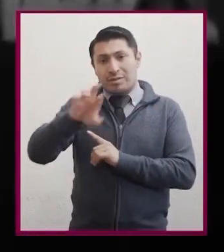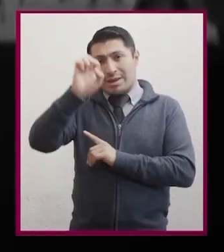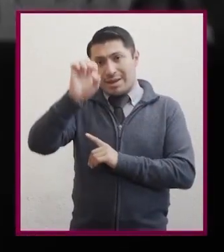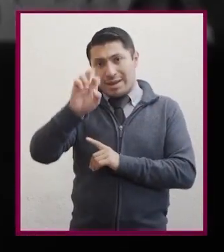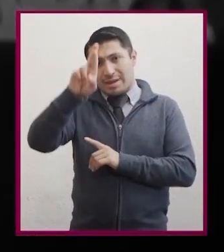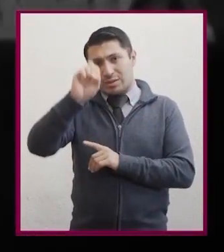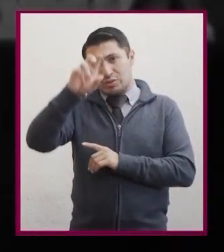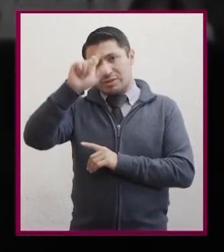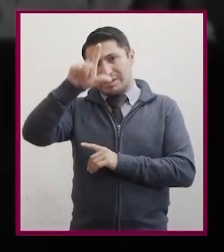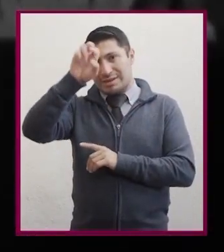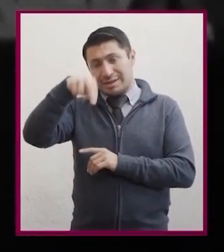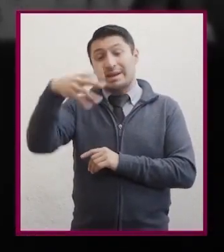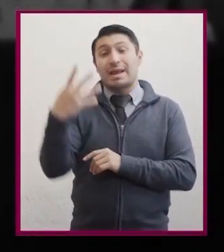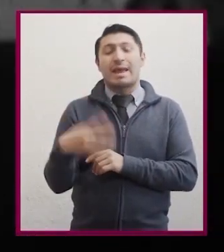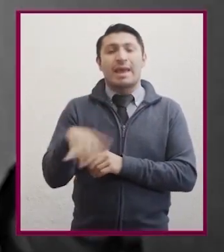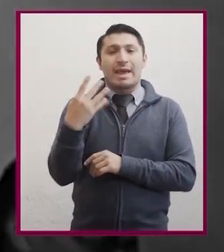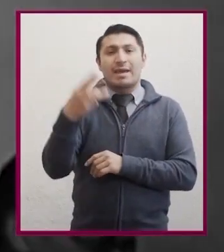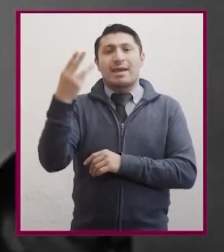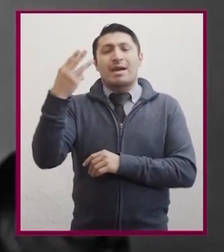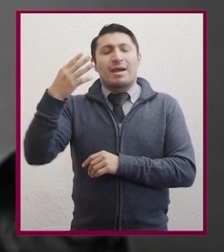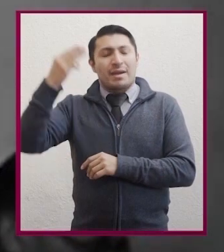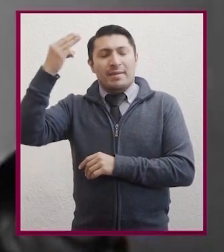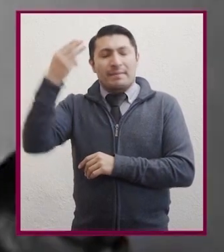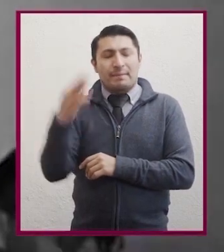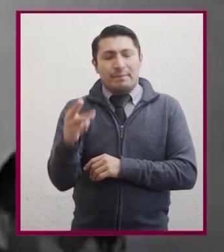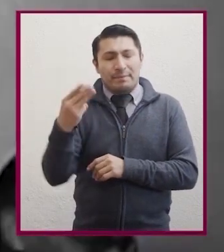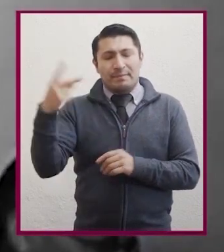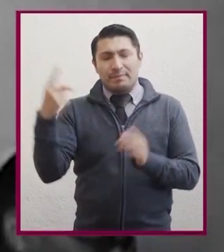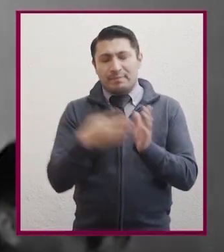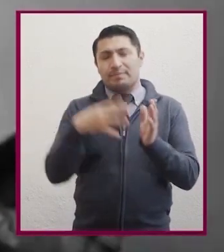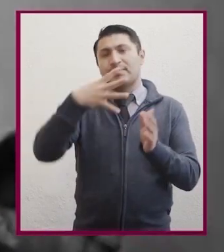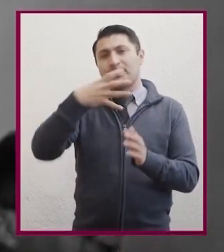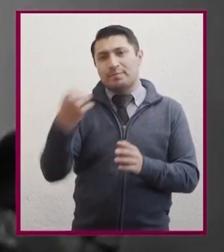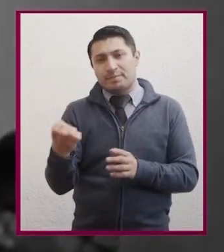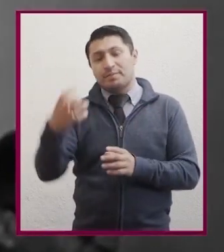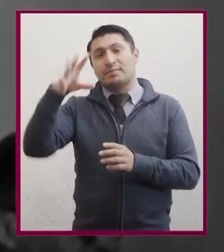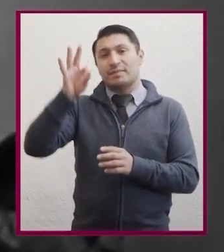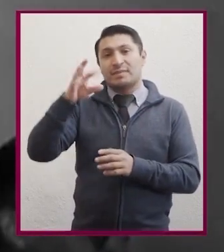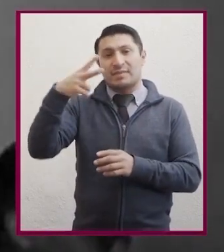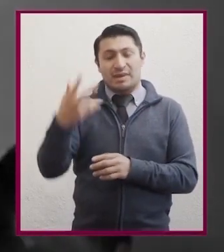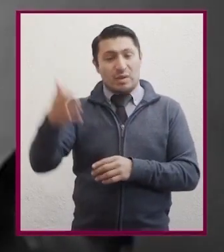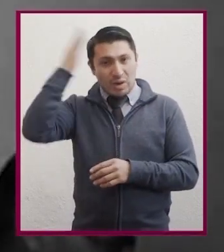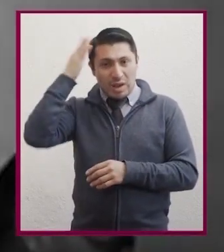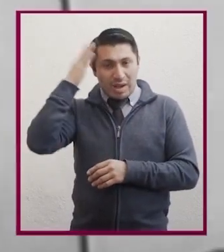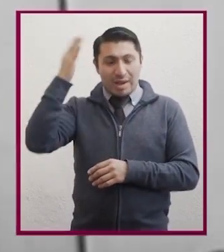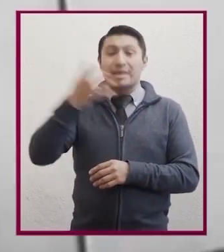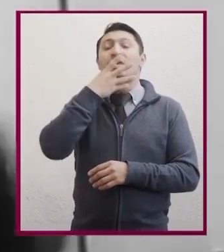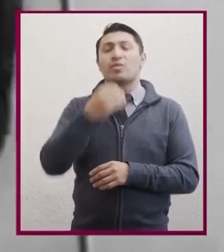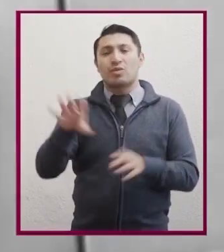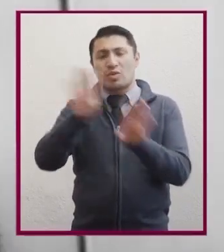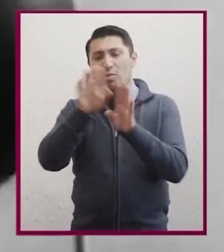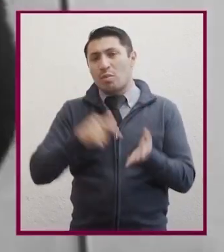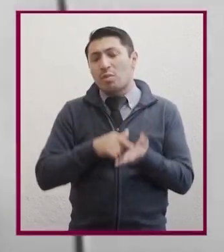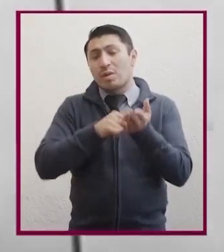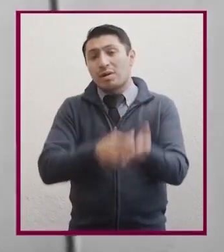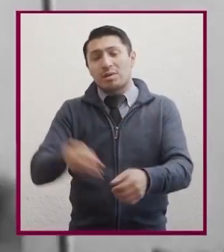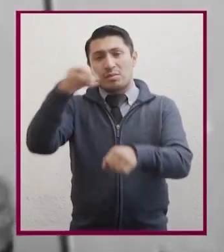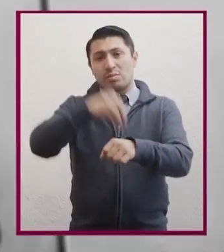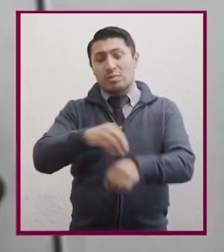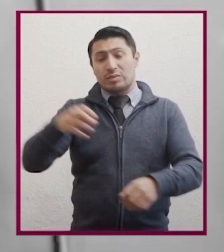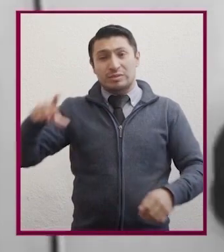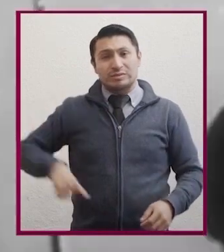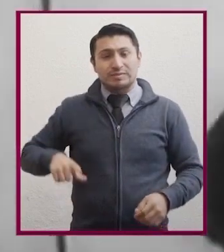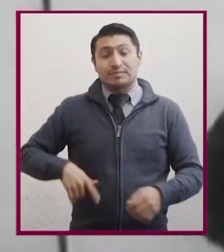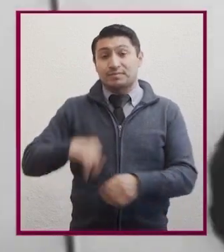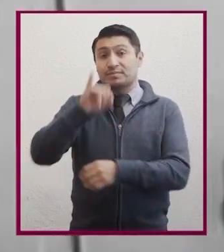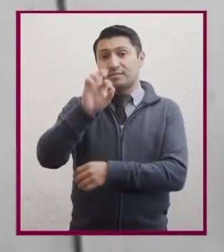El 14 de mayo de 1948, el líder judío David Ben-Gurión proclamó el establecimiento del Estado de Israel y